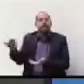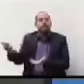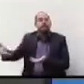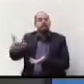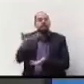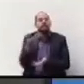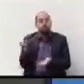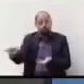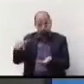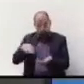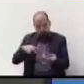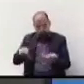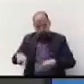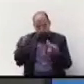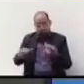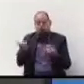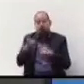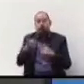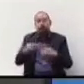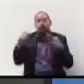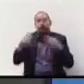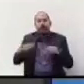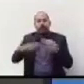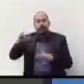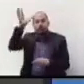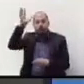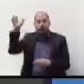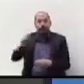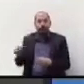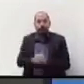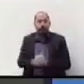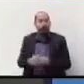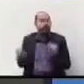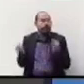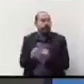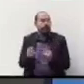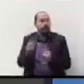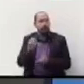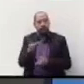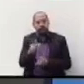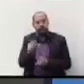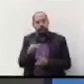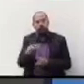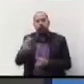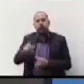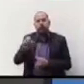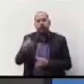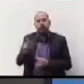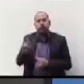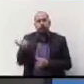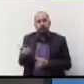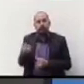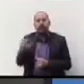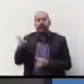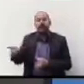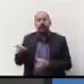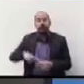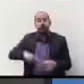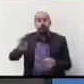de violencia en el mercado Morelos. La detención de Héctor Raúl N., el Tori, objetivo prioritario del gobierno